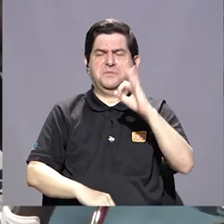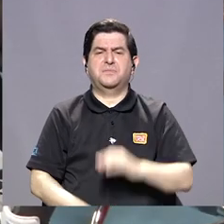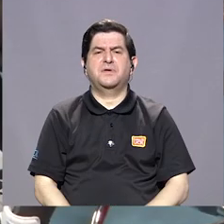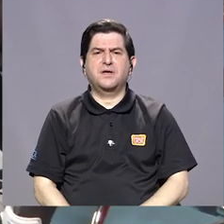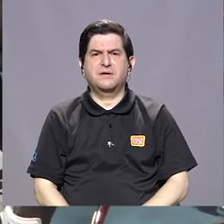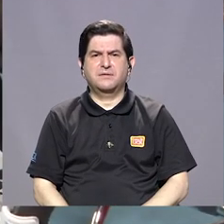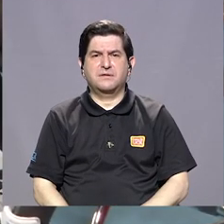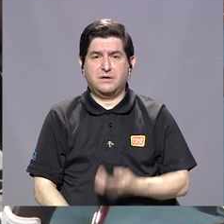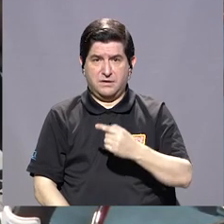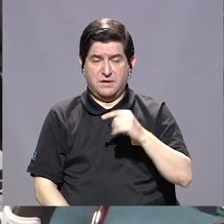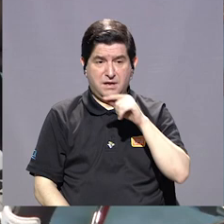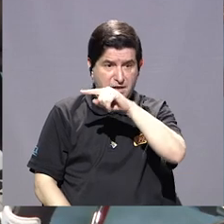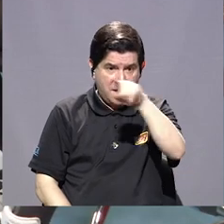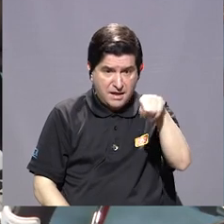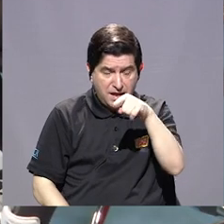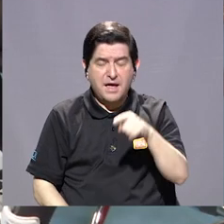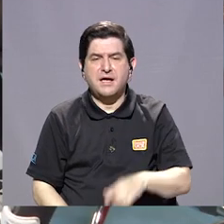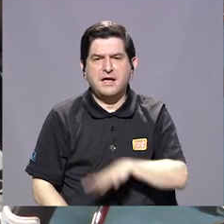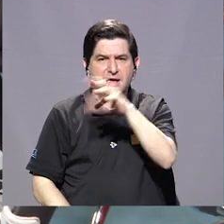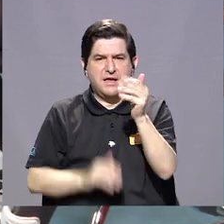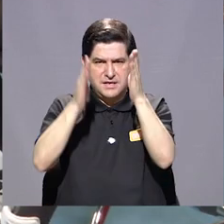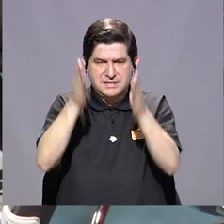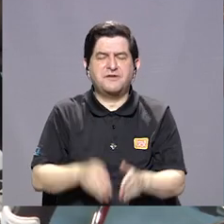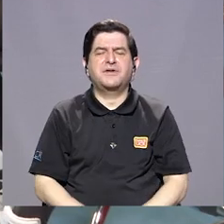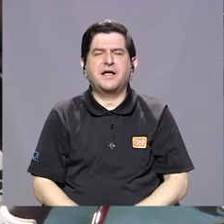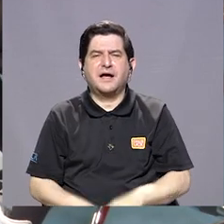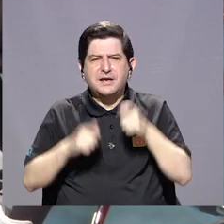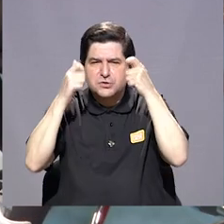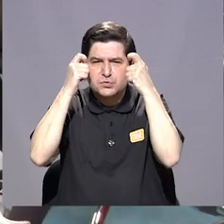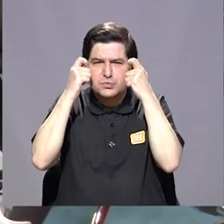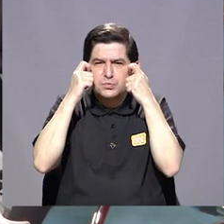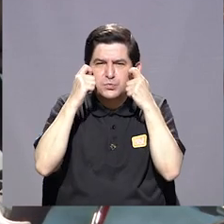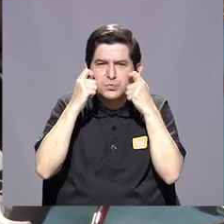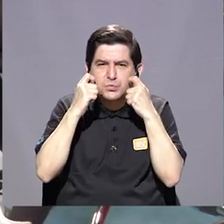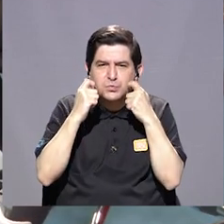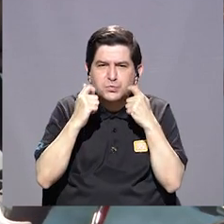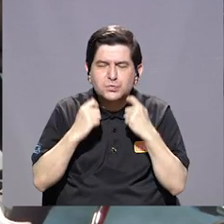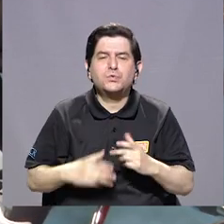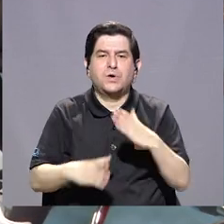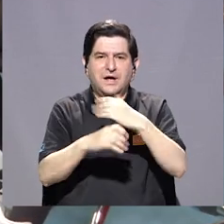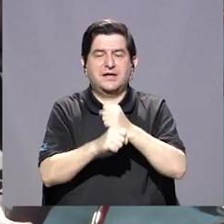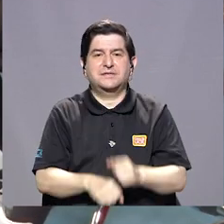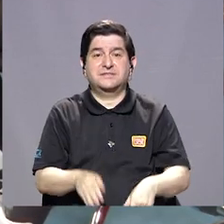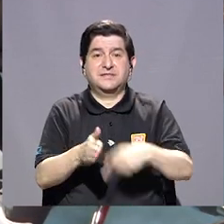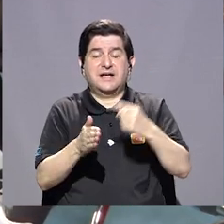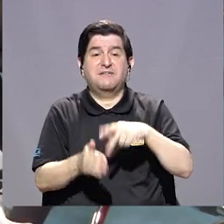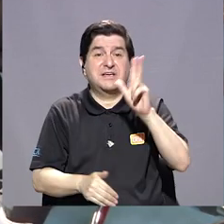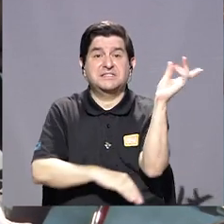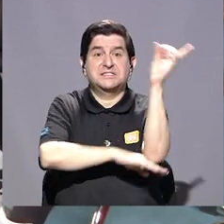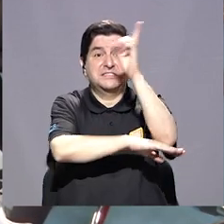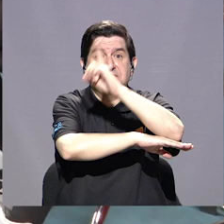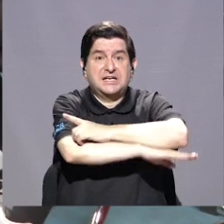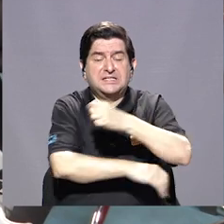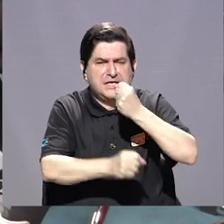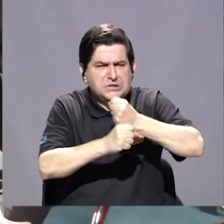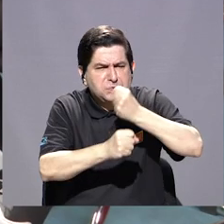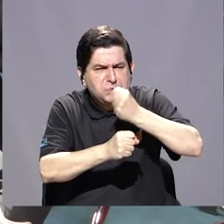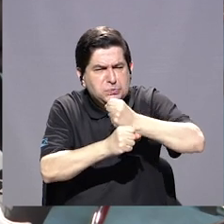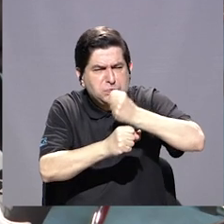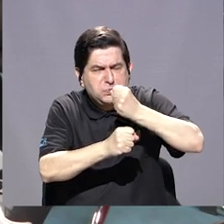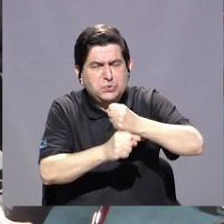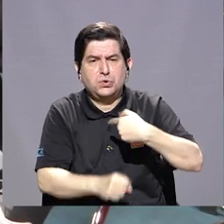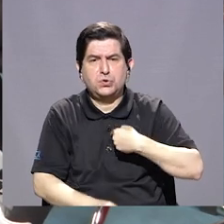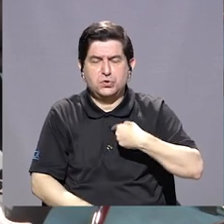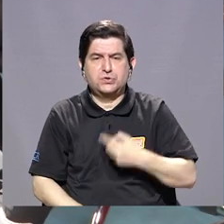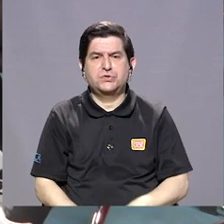todas las africanas hacían las trenzas pequeñitas que son, ¿verdad? A veces pasaban 3 días ahí. Y yo